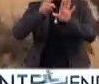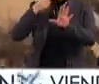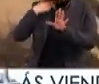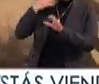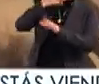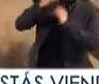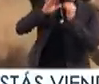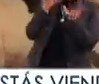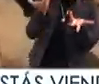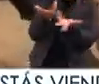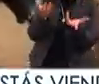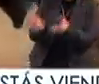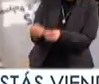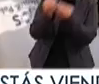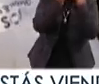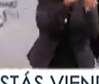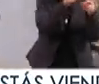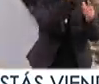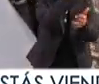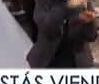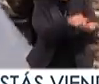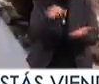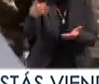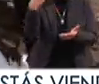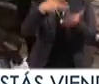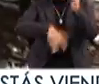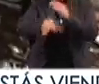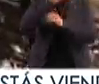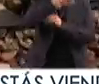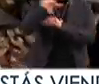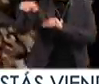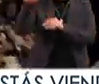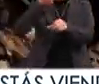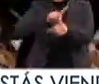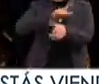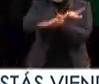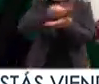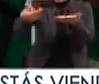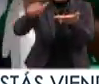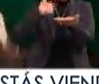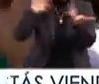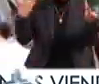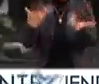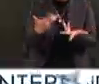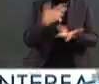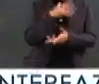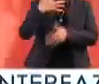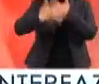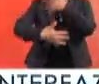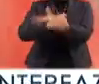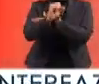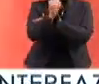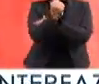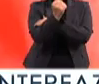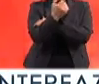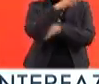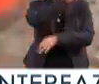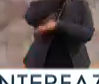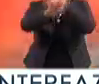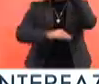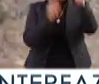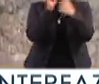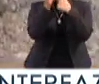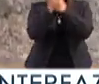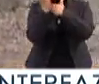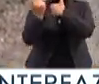10 años logró que el día de la limpieza se llevara a cabo el 15 de septiembre en todos